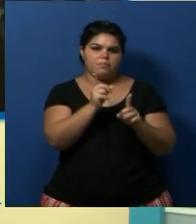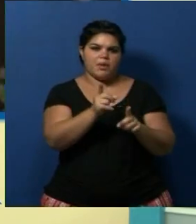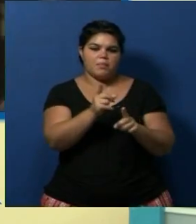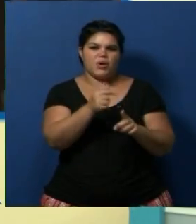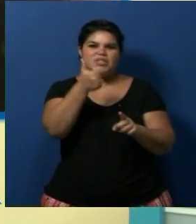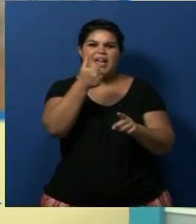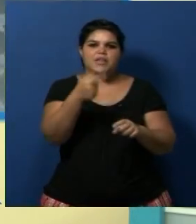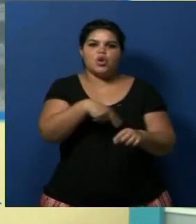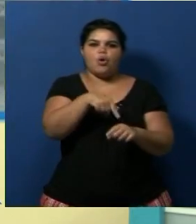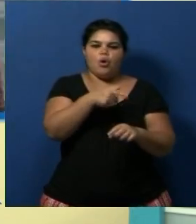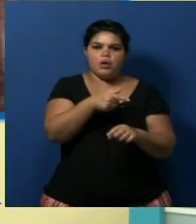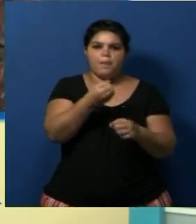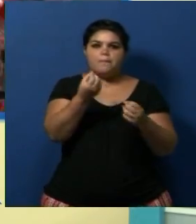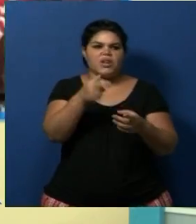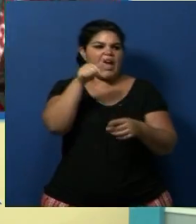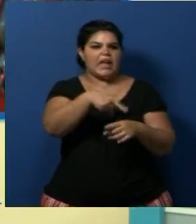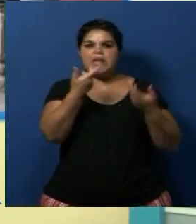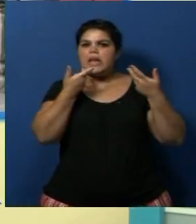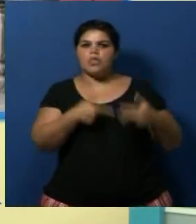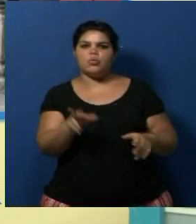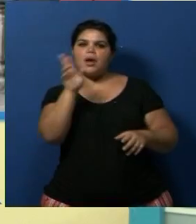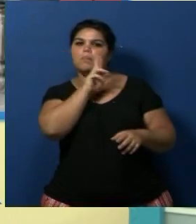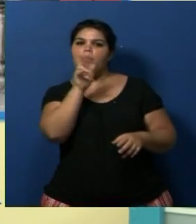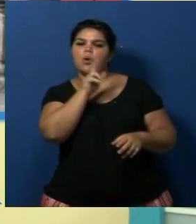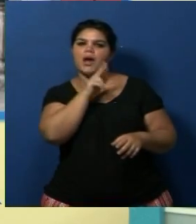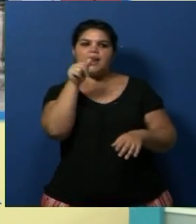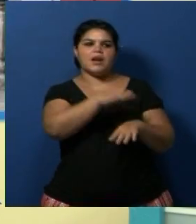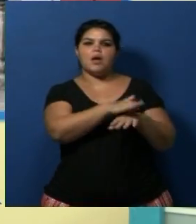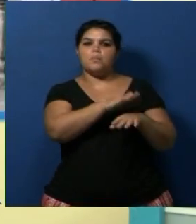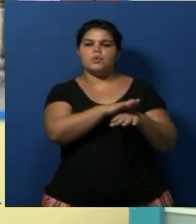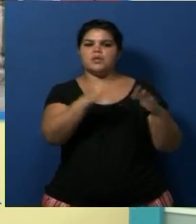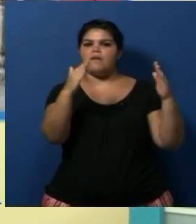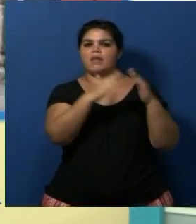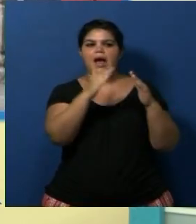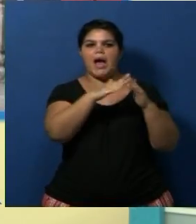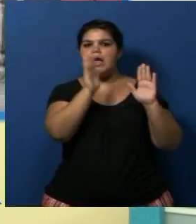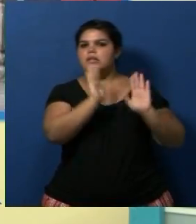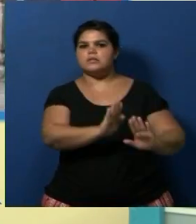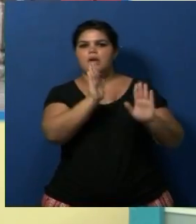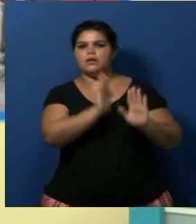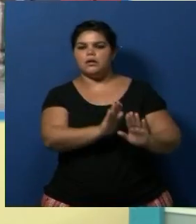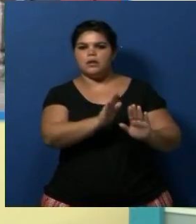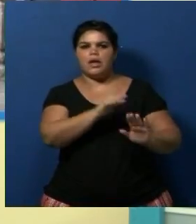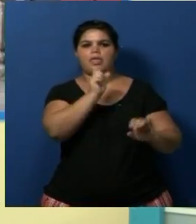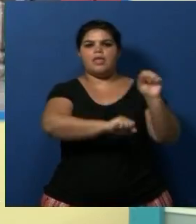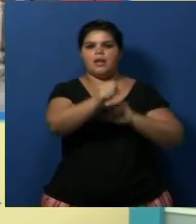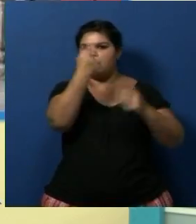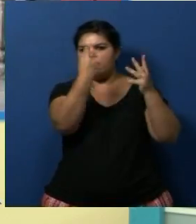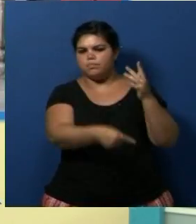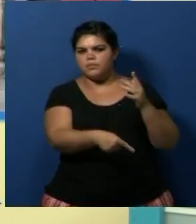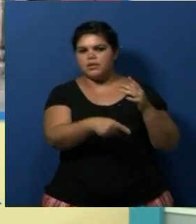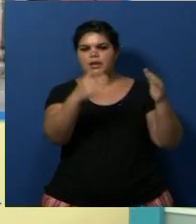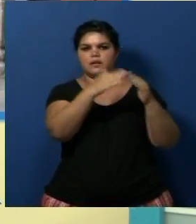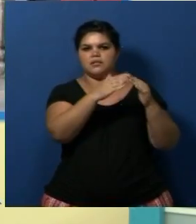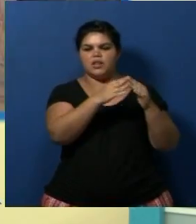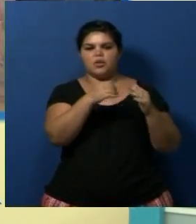horas. ¿Por qué? Porque está naturalizado que las mujeres somos las principales encargadas de la casa, independientemente de la clase social. ¿Por